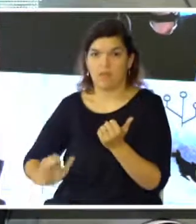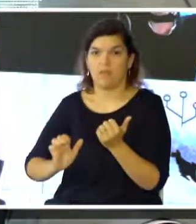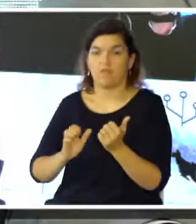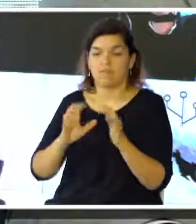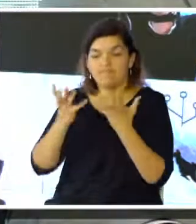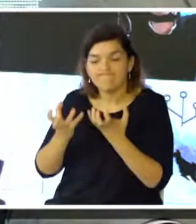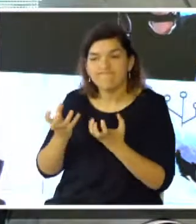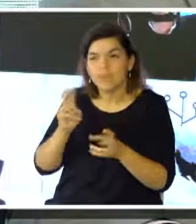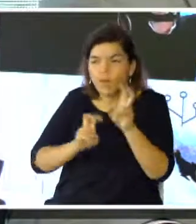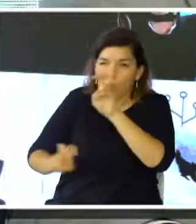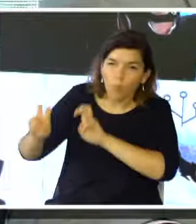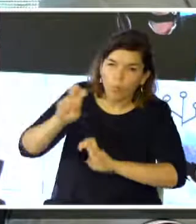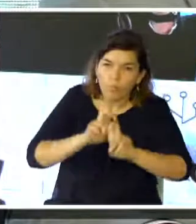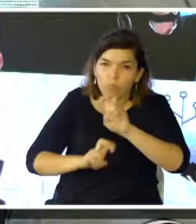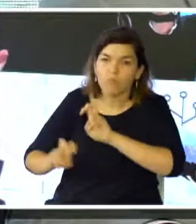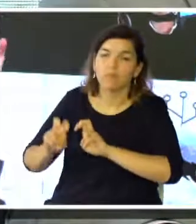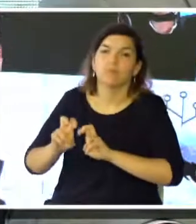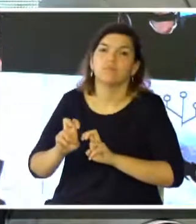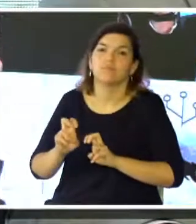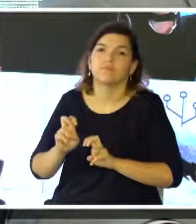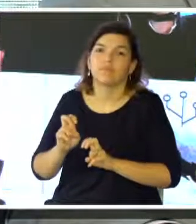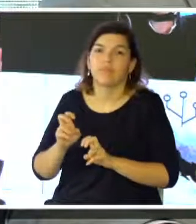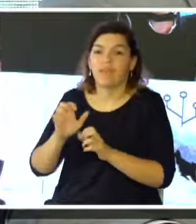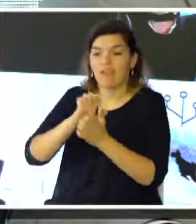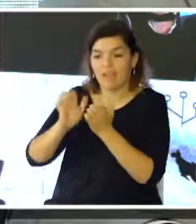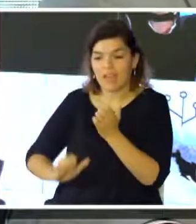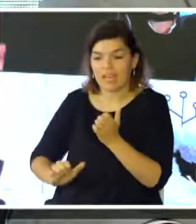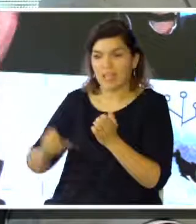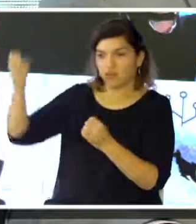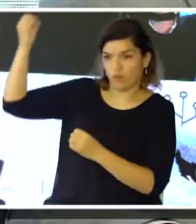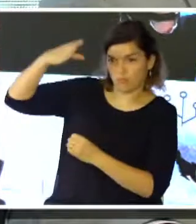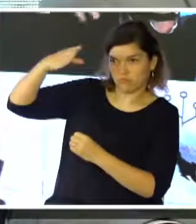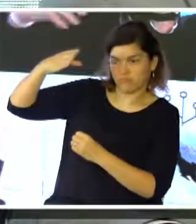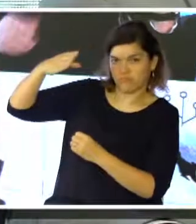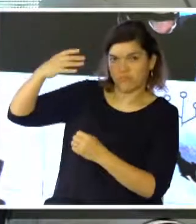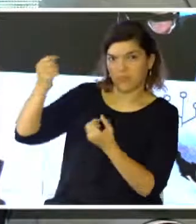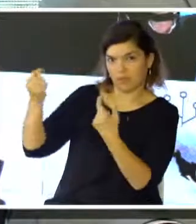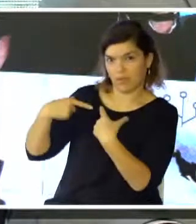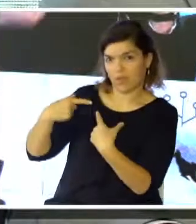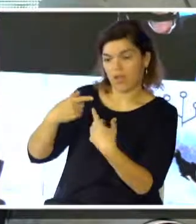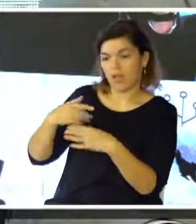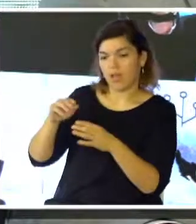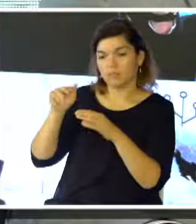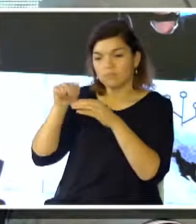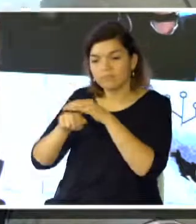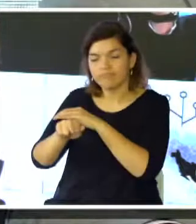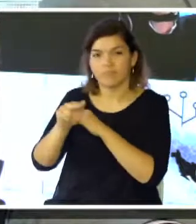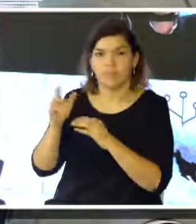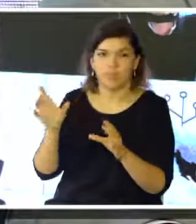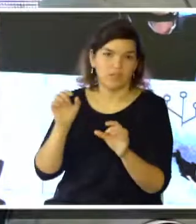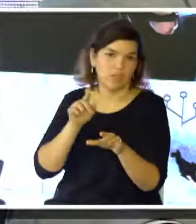tratando de tener energía con paneles solares en el metrobus y que eso sea